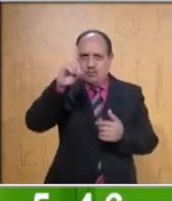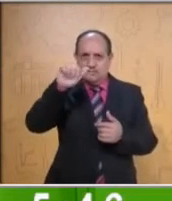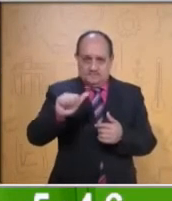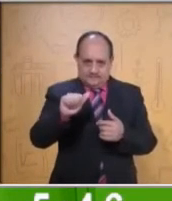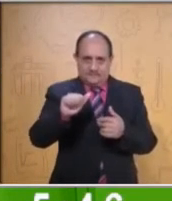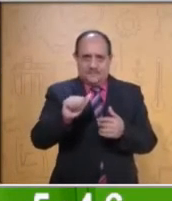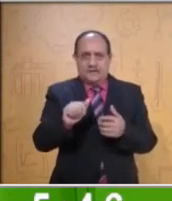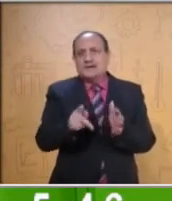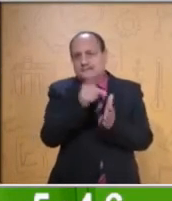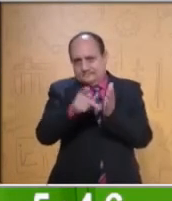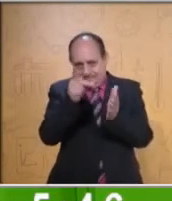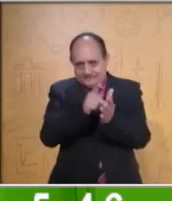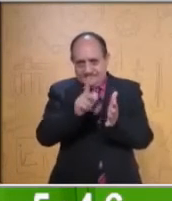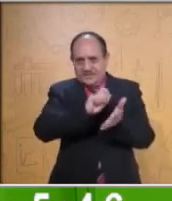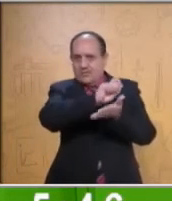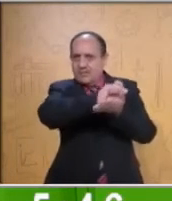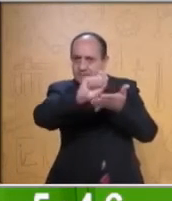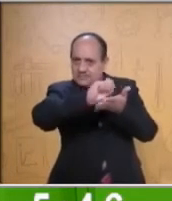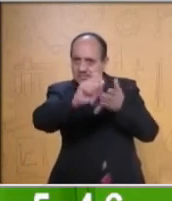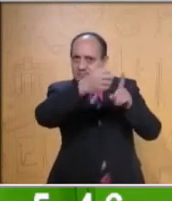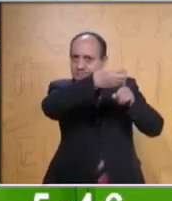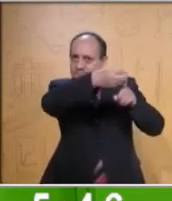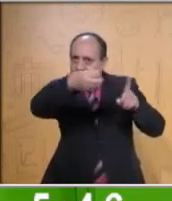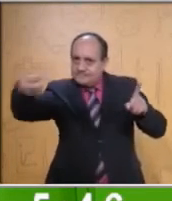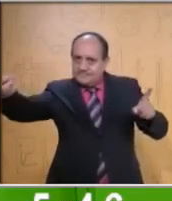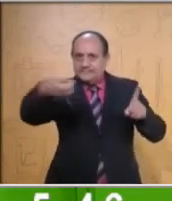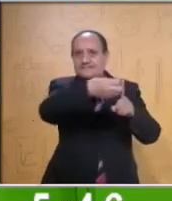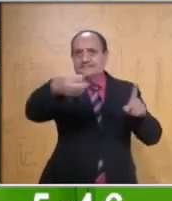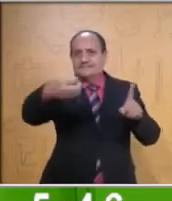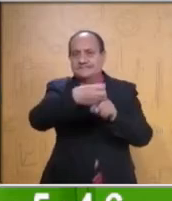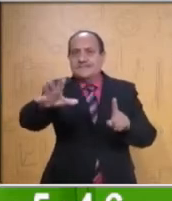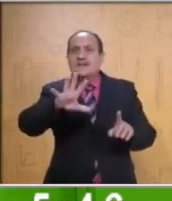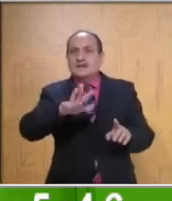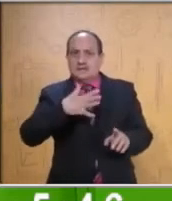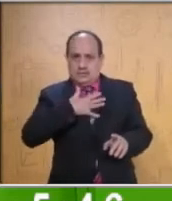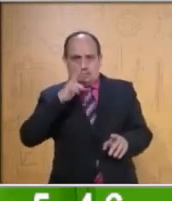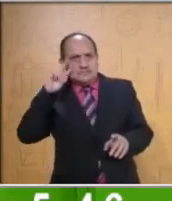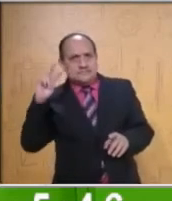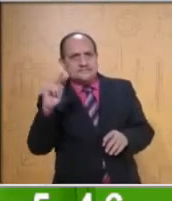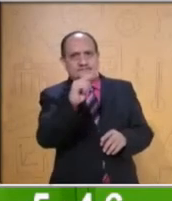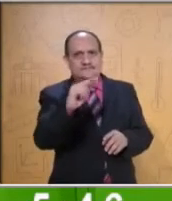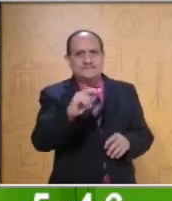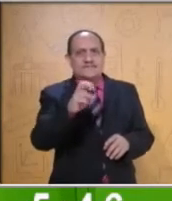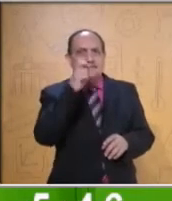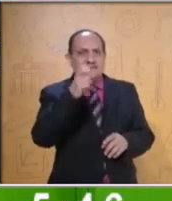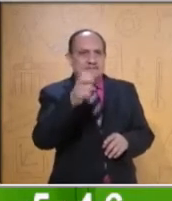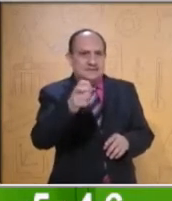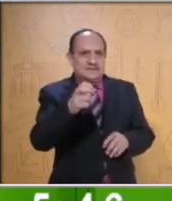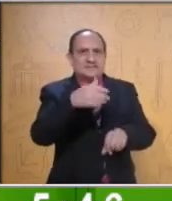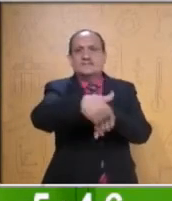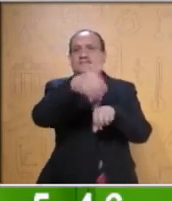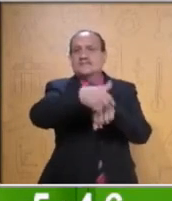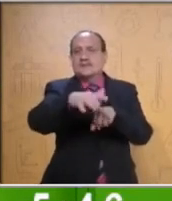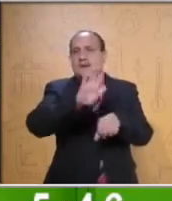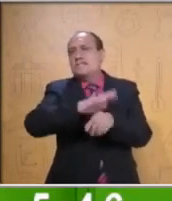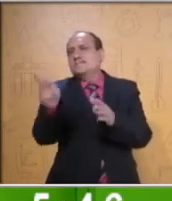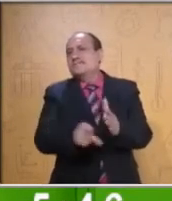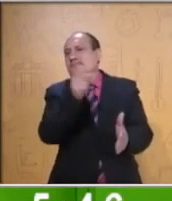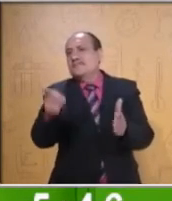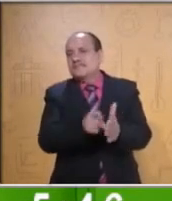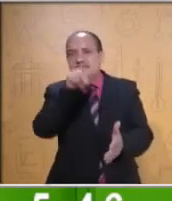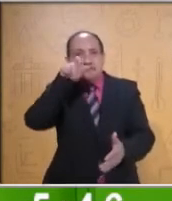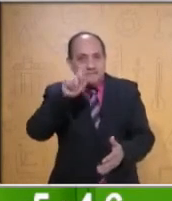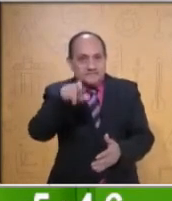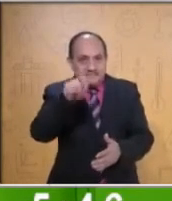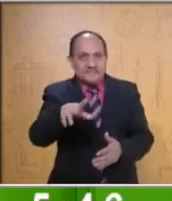yo los anoté de forma ordenada, ¿sí? Para yo poder observar que estos son los números que más se repiten.